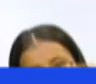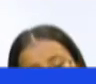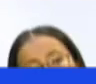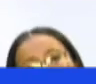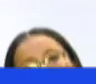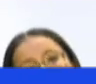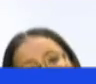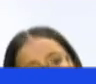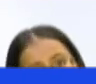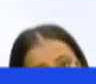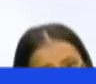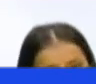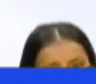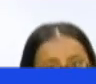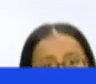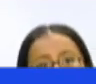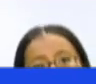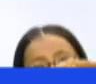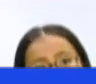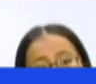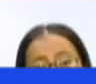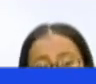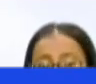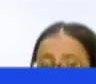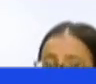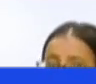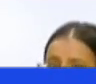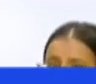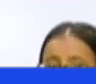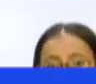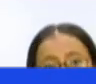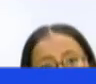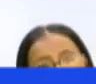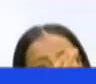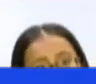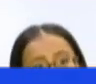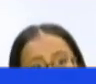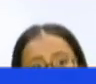Maradiaga, Freddy Nájera y